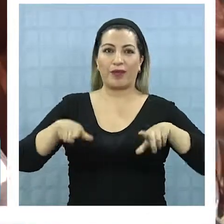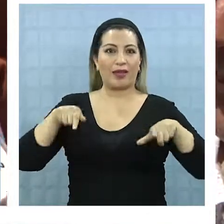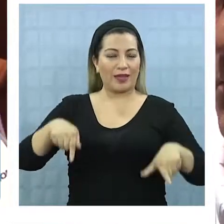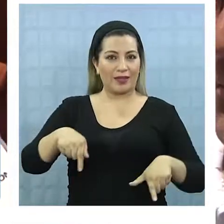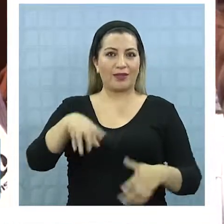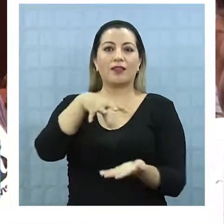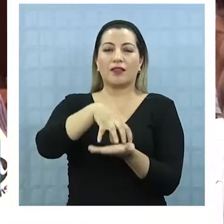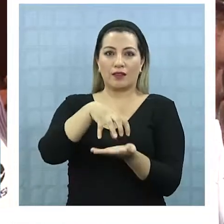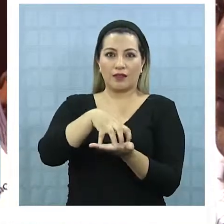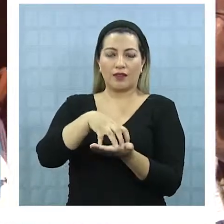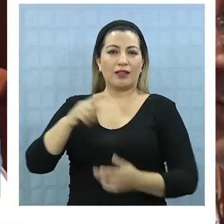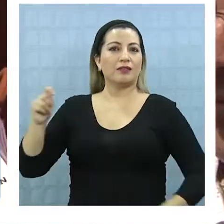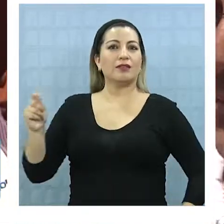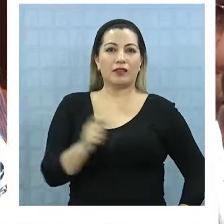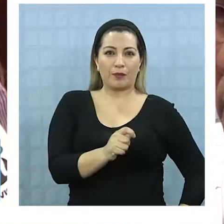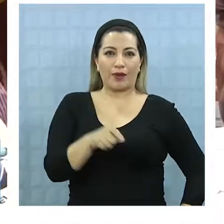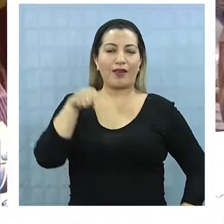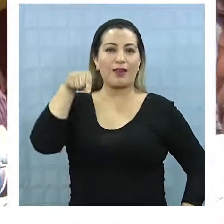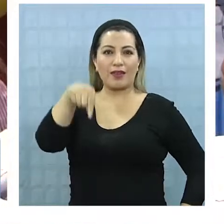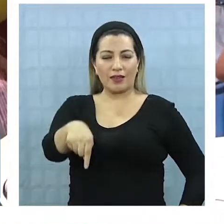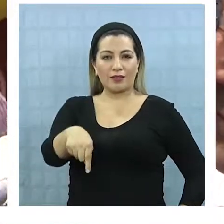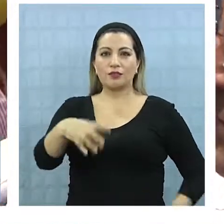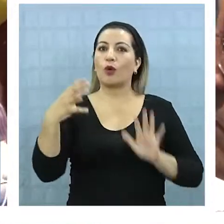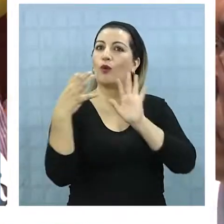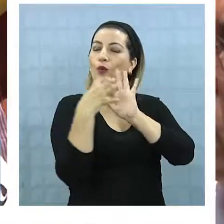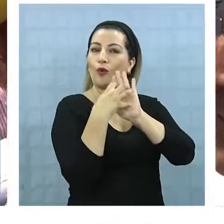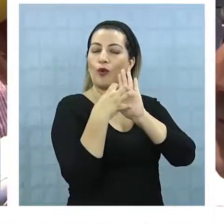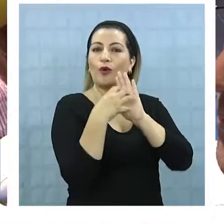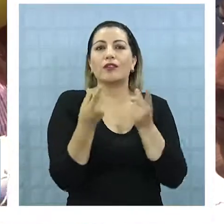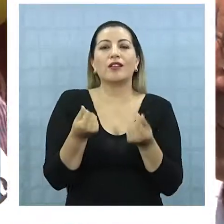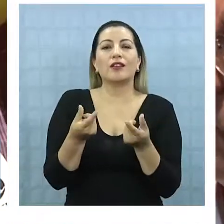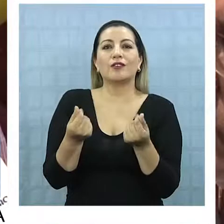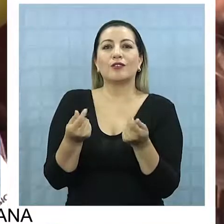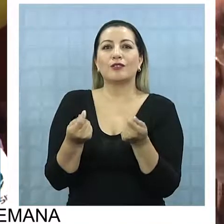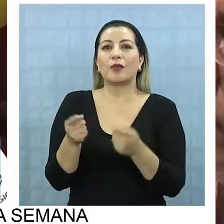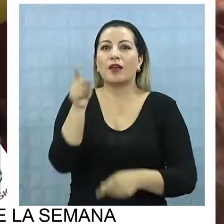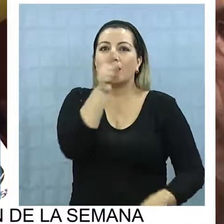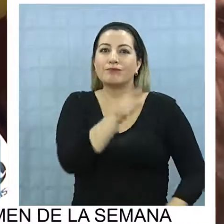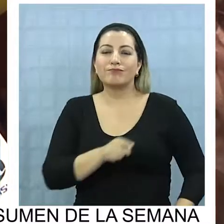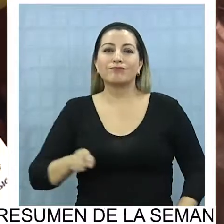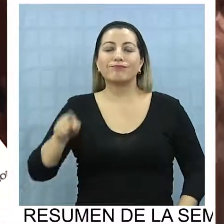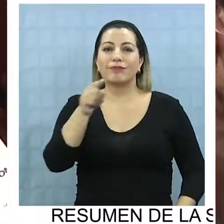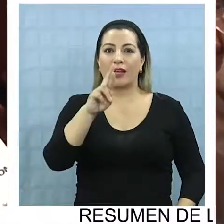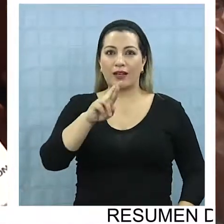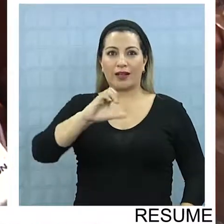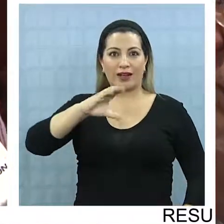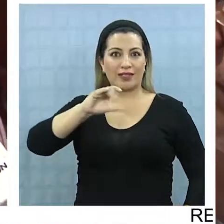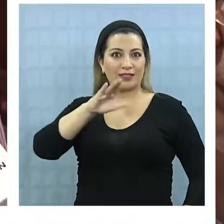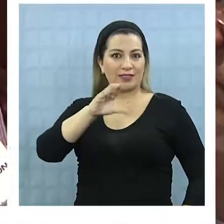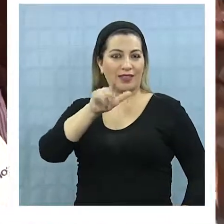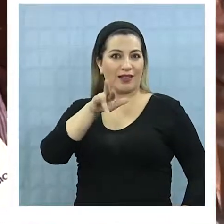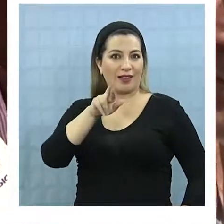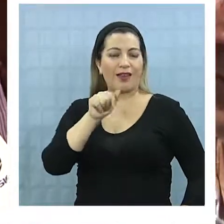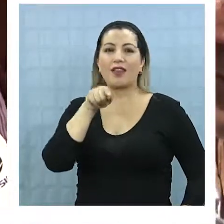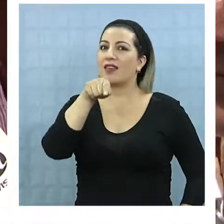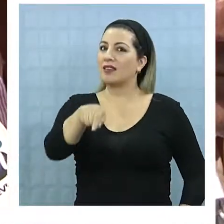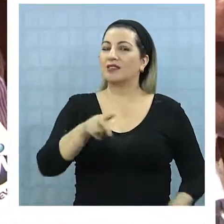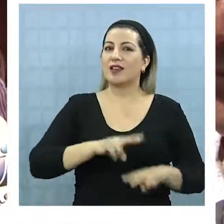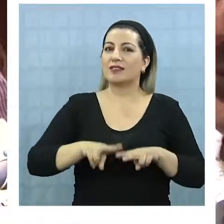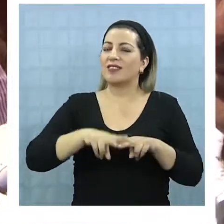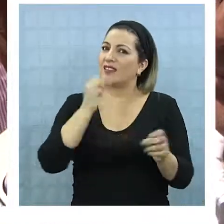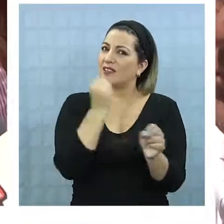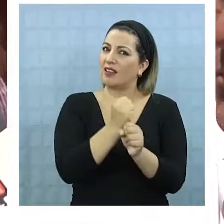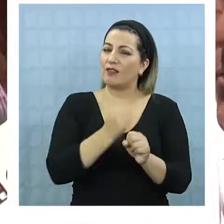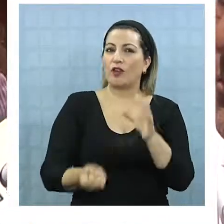economía circular en esta región. Tarapacá tiene que ser un símbolo de la economía circular y el reciclaje y tiene que